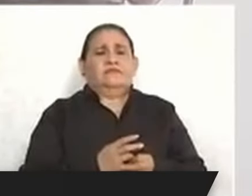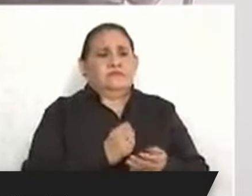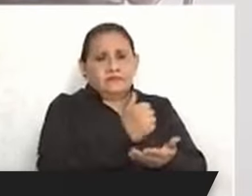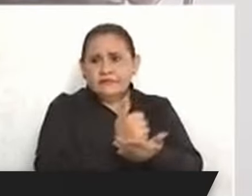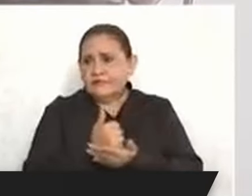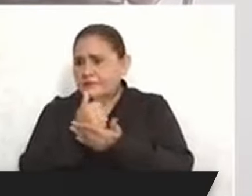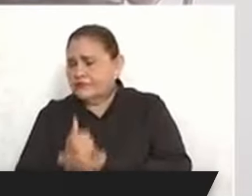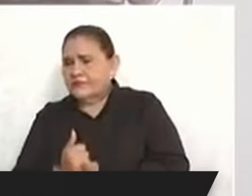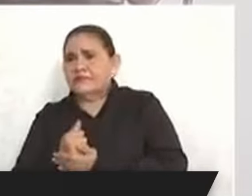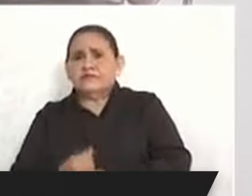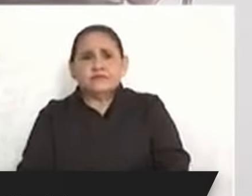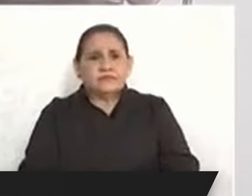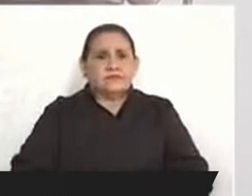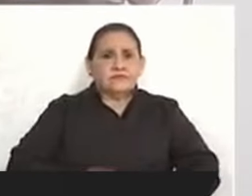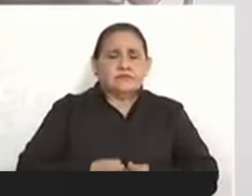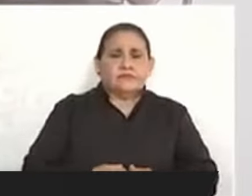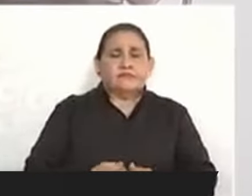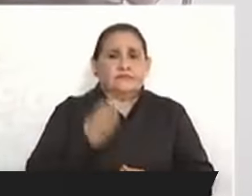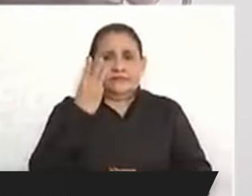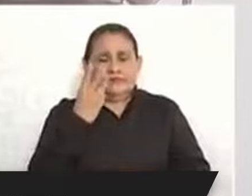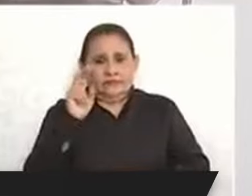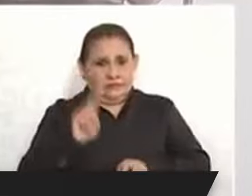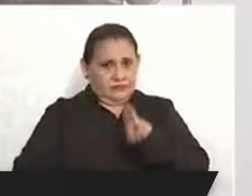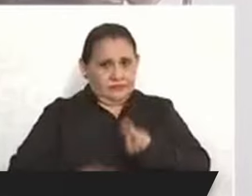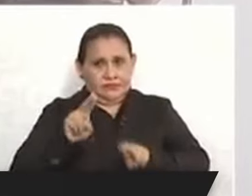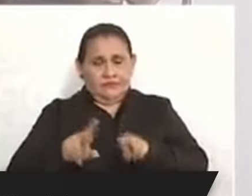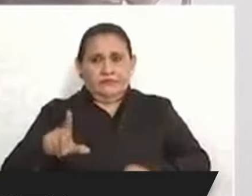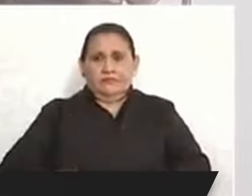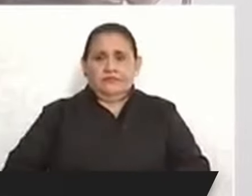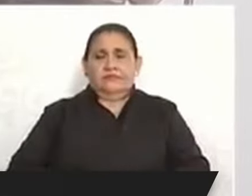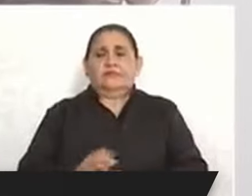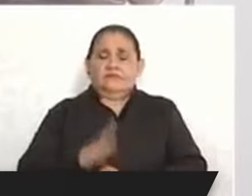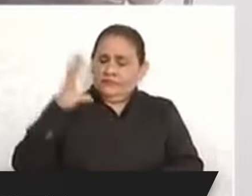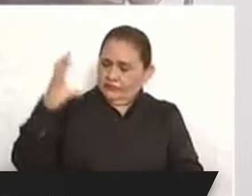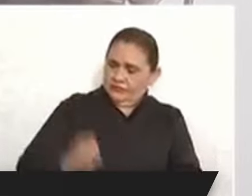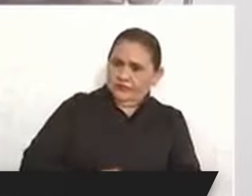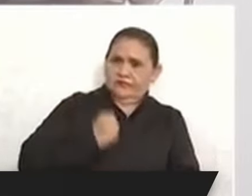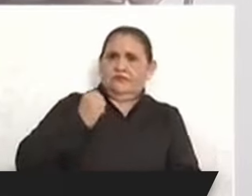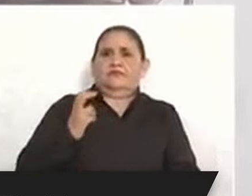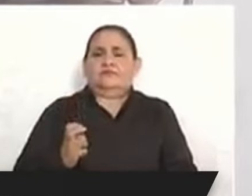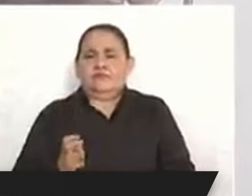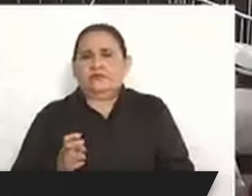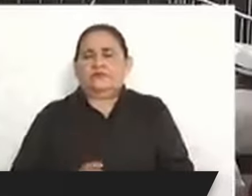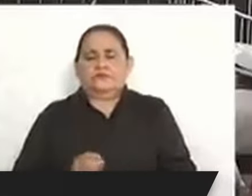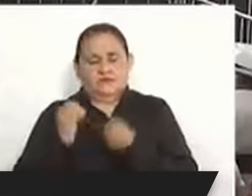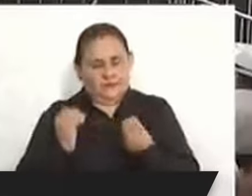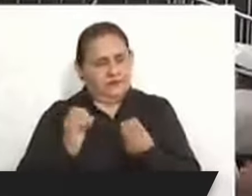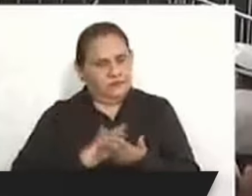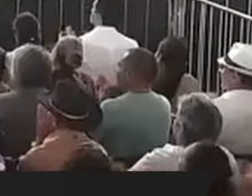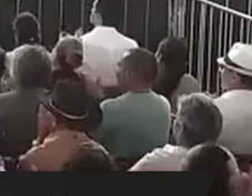con los tres órdenes de gobierno y sobre todo con el pueblo yucateco para alcanzar con éxito esta gran misión. Muchas gracias.